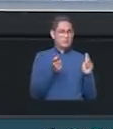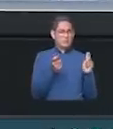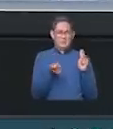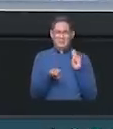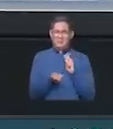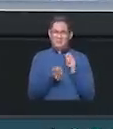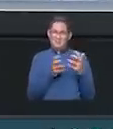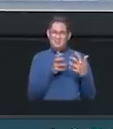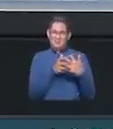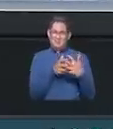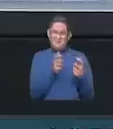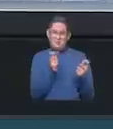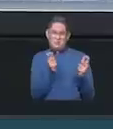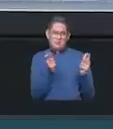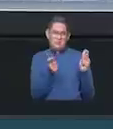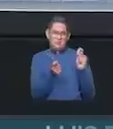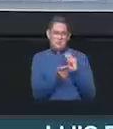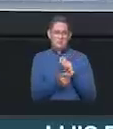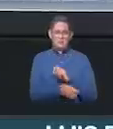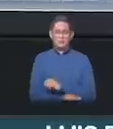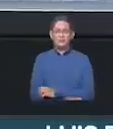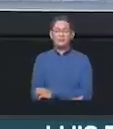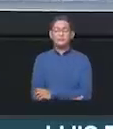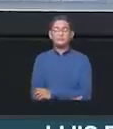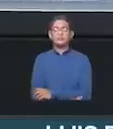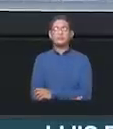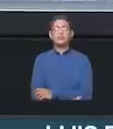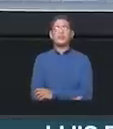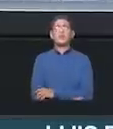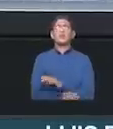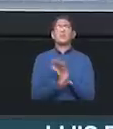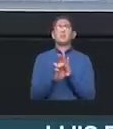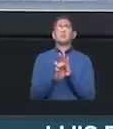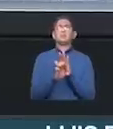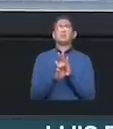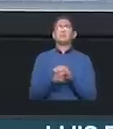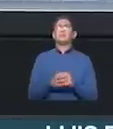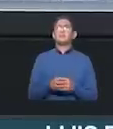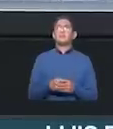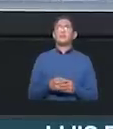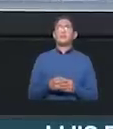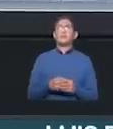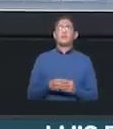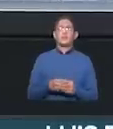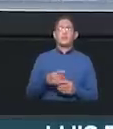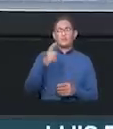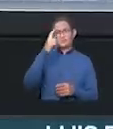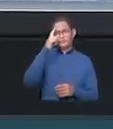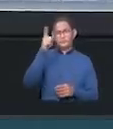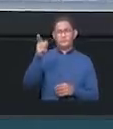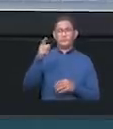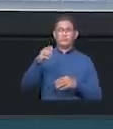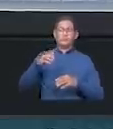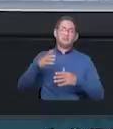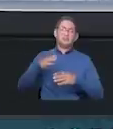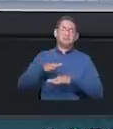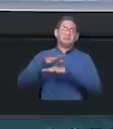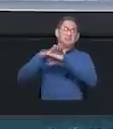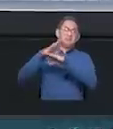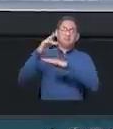con respecto a las estrategias que hemos estado implementando en los puntos de entrada al país